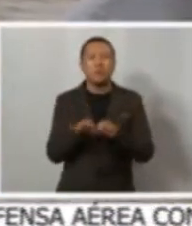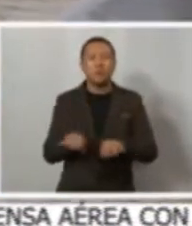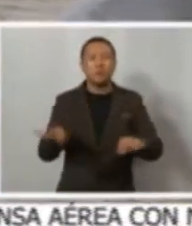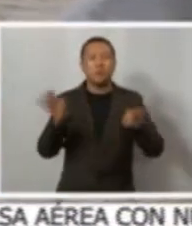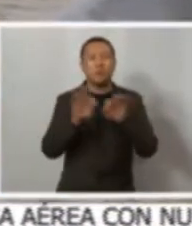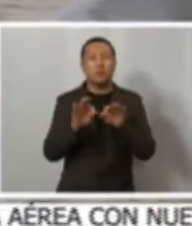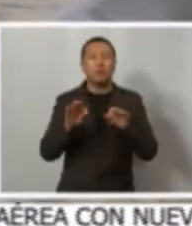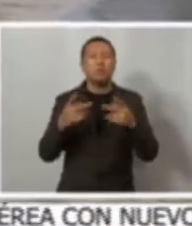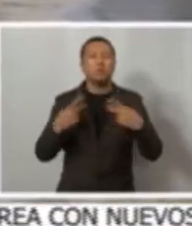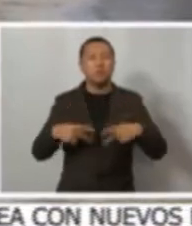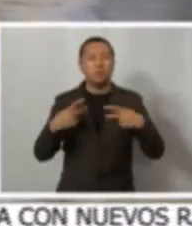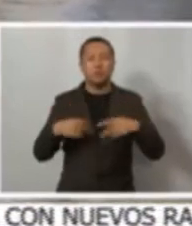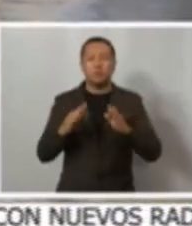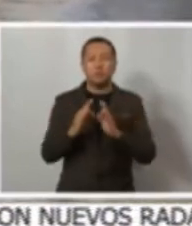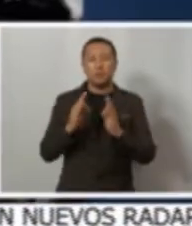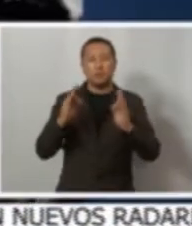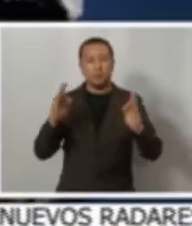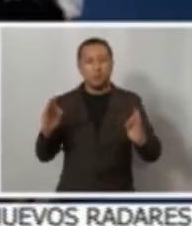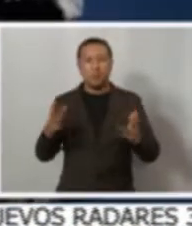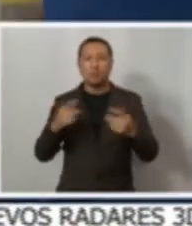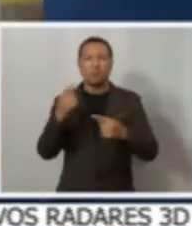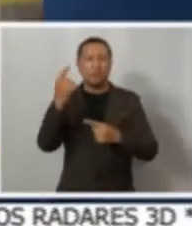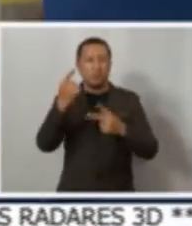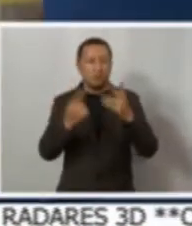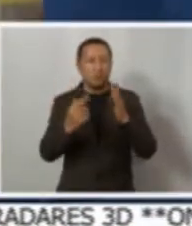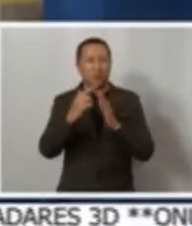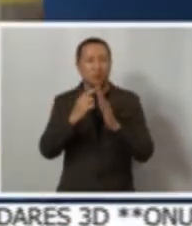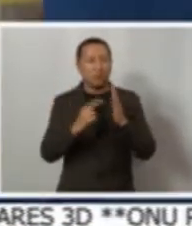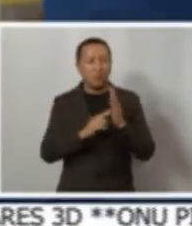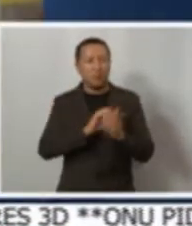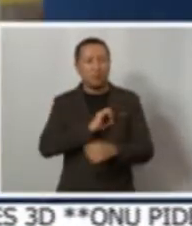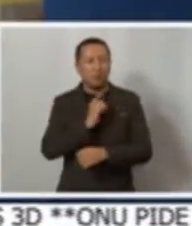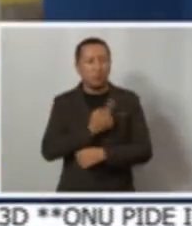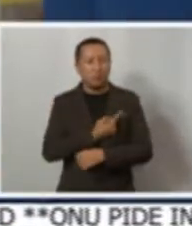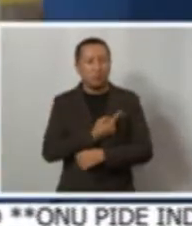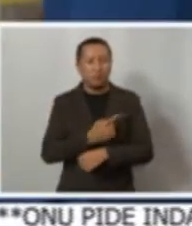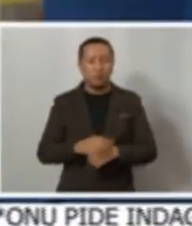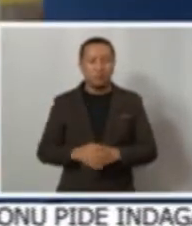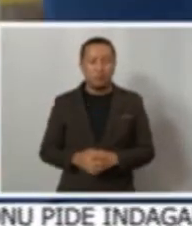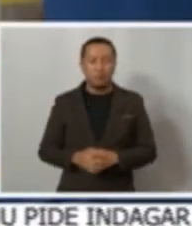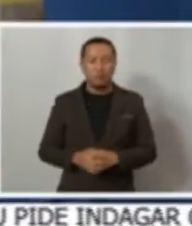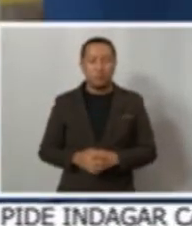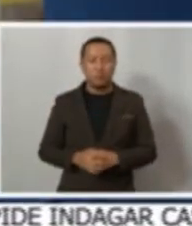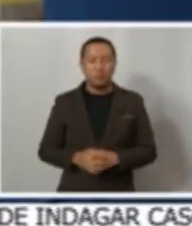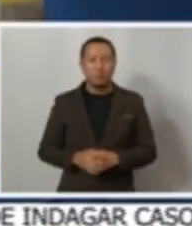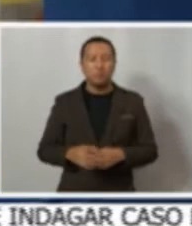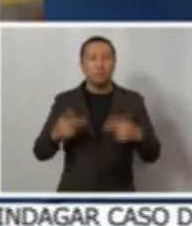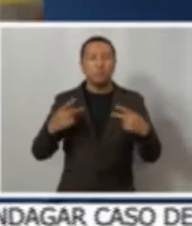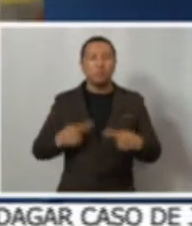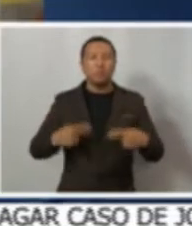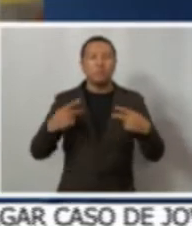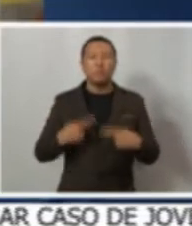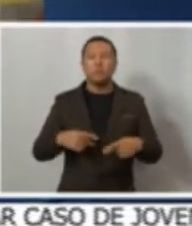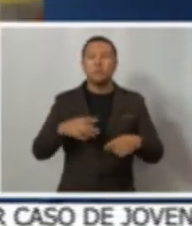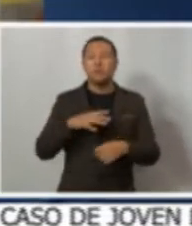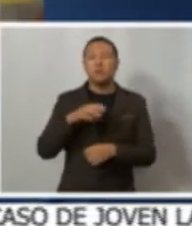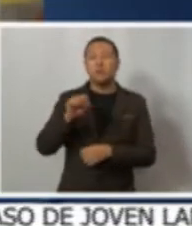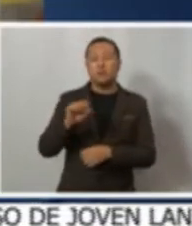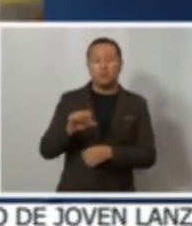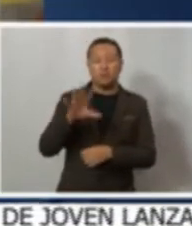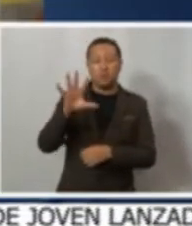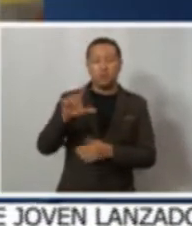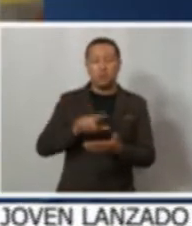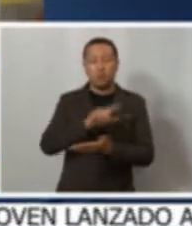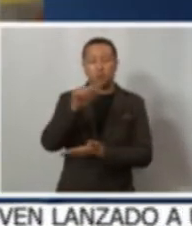y demás preceptos de salud. Para la población civil, 65 refugios en Benito Juárez,